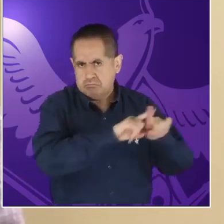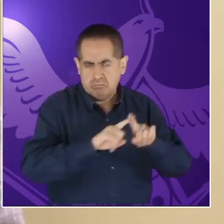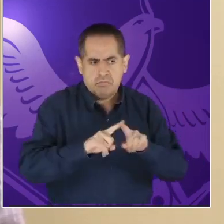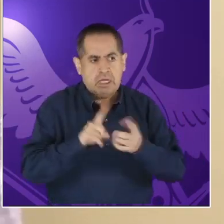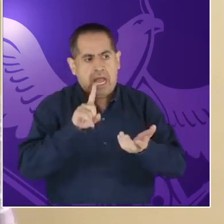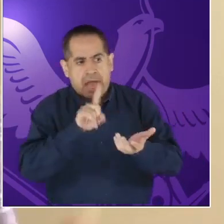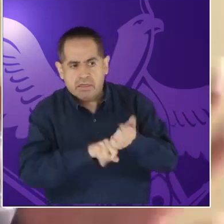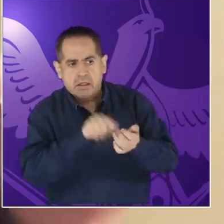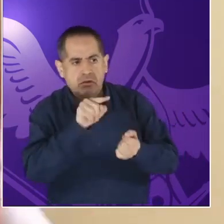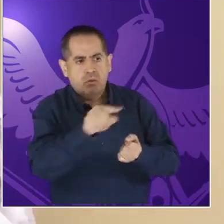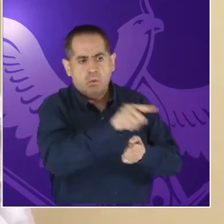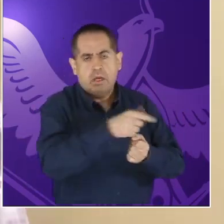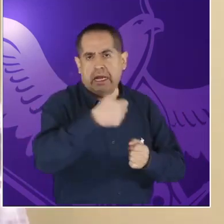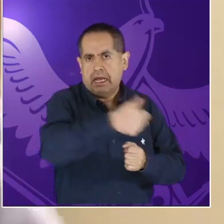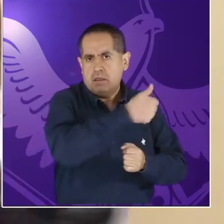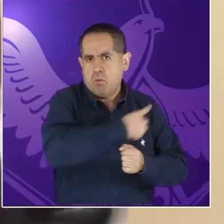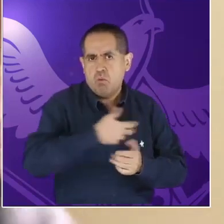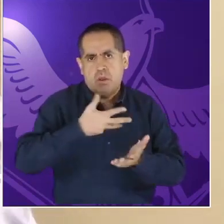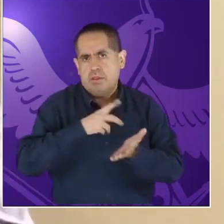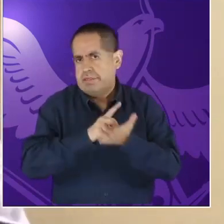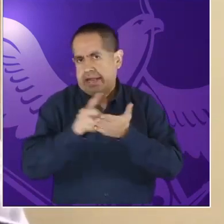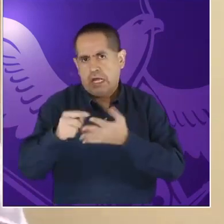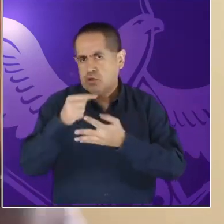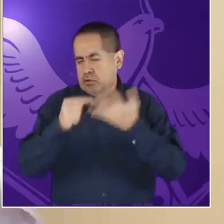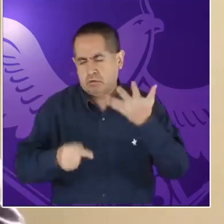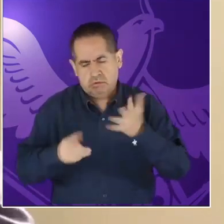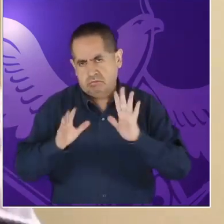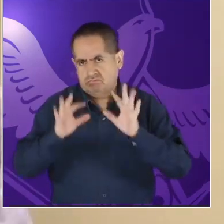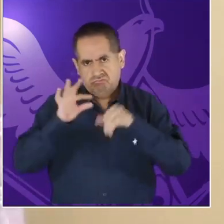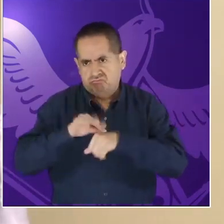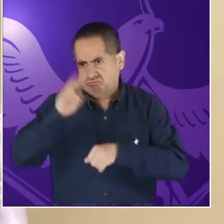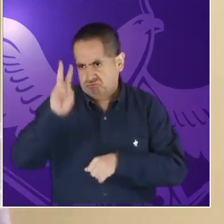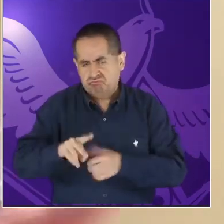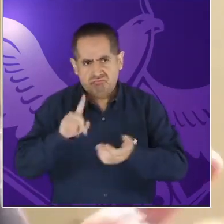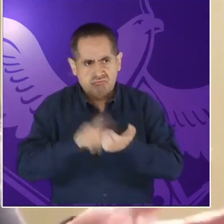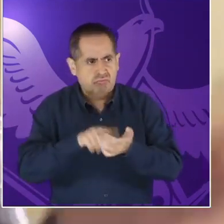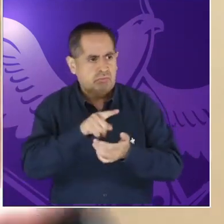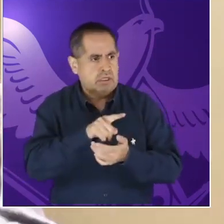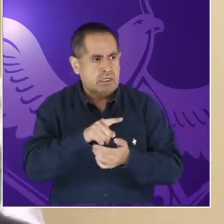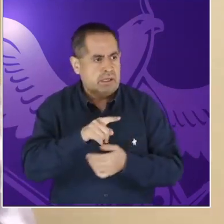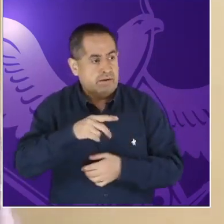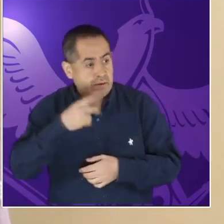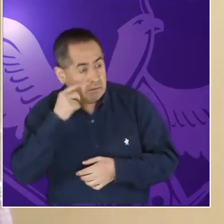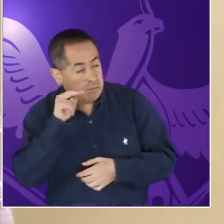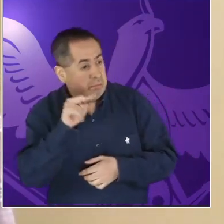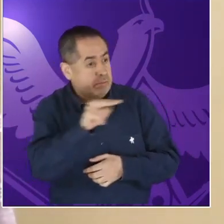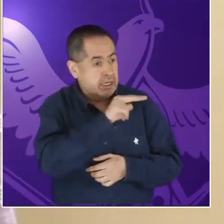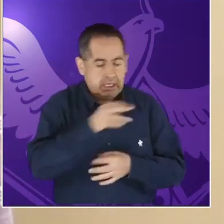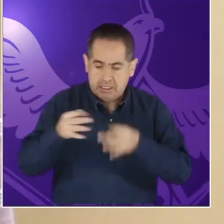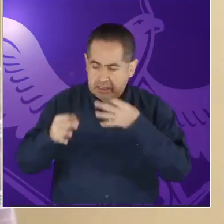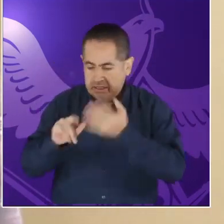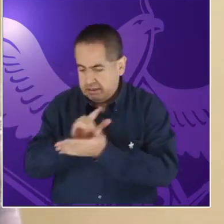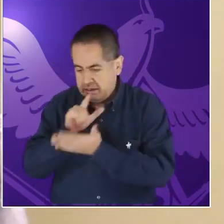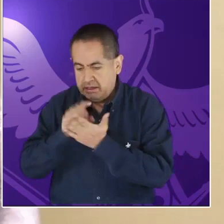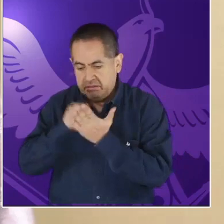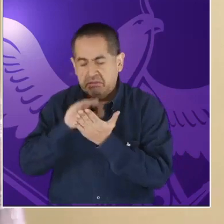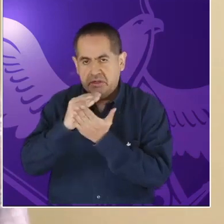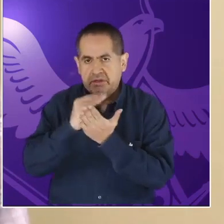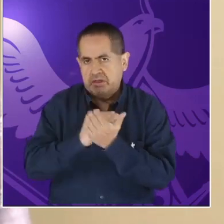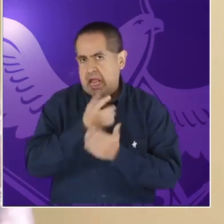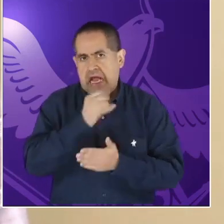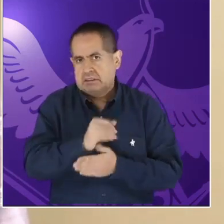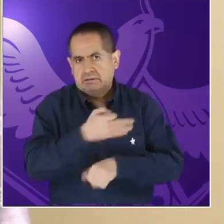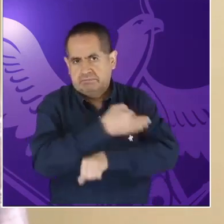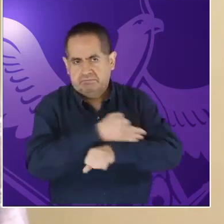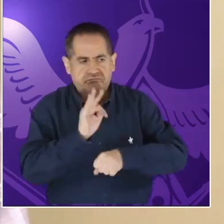en juego en esta nueva, digamos, realidad jurídica, no social, jurídica, que ha acompañado la trayectoria